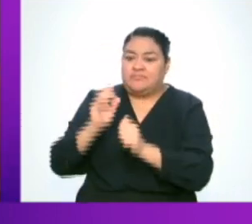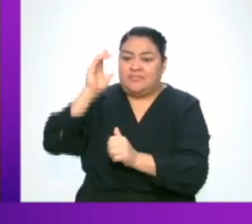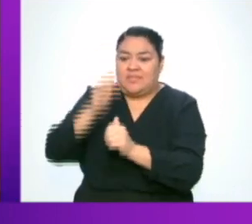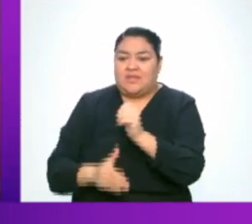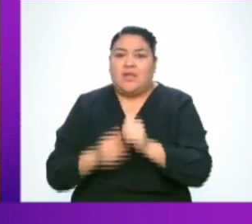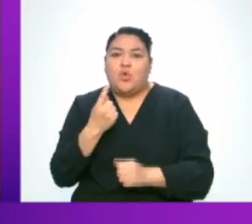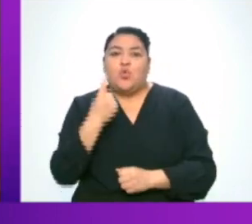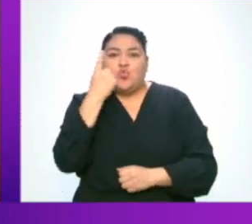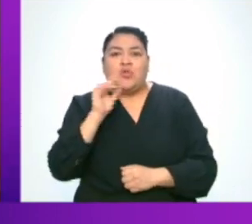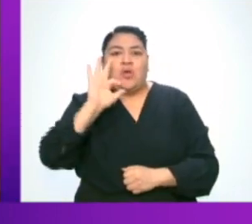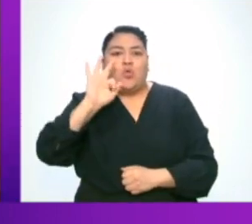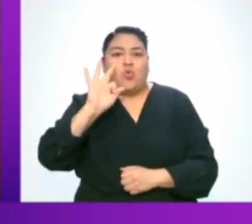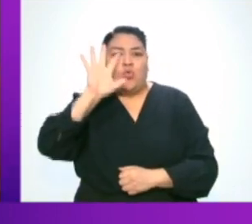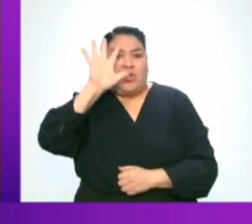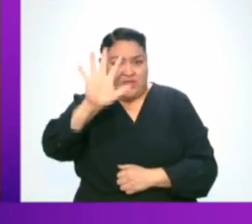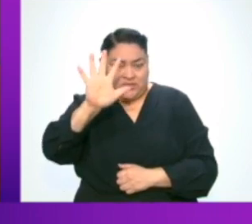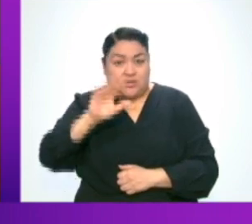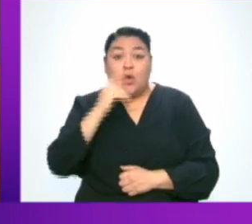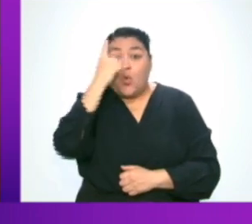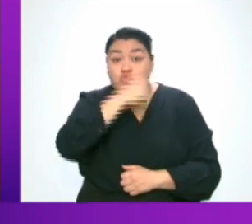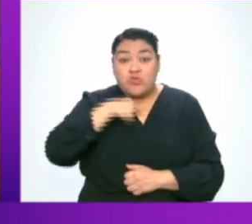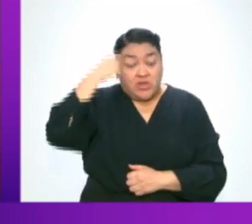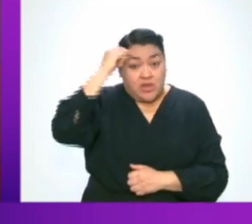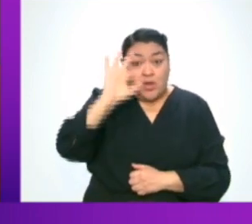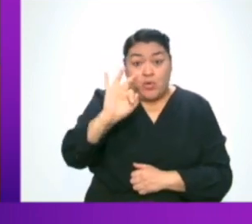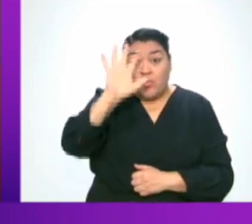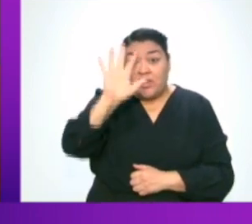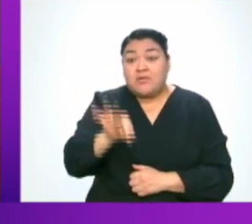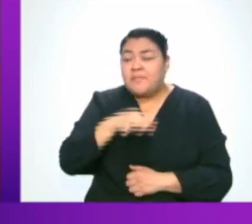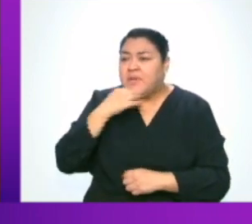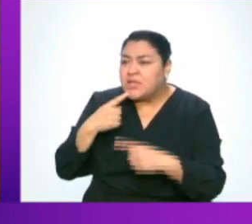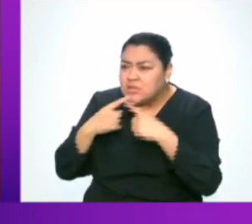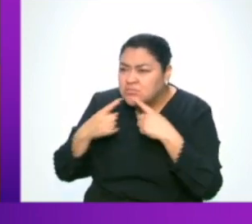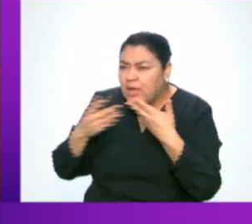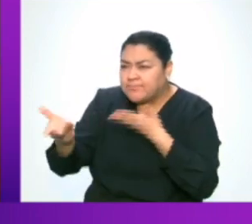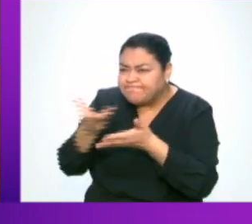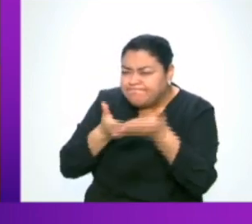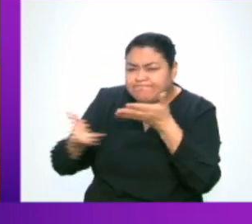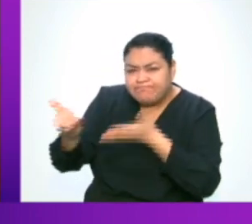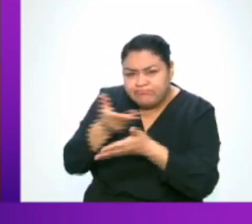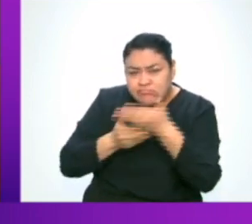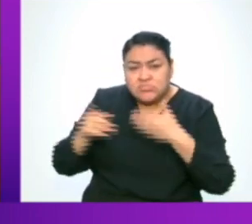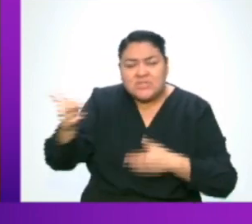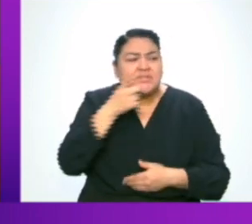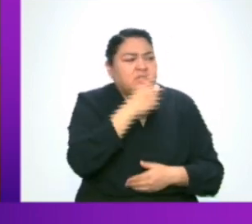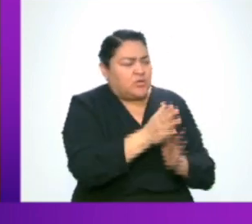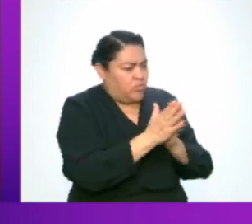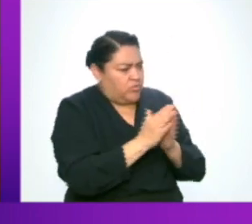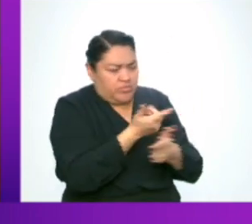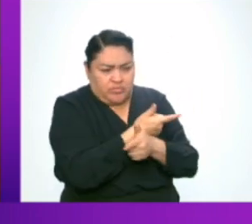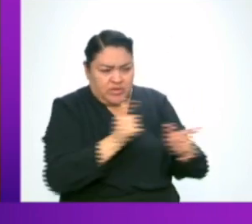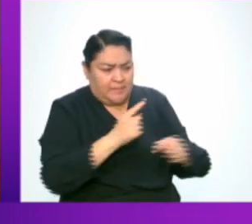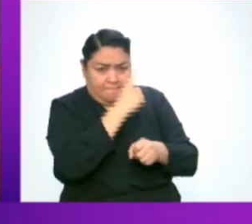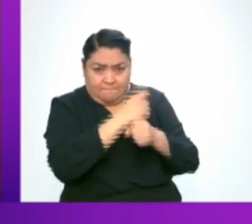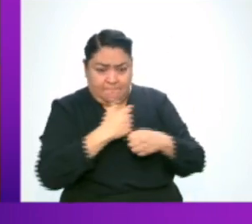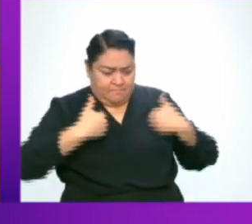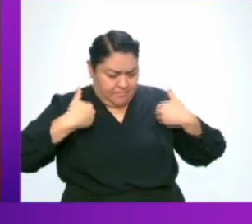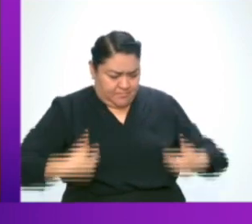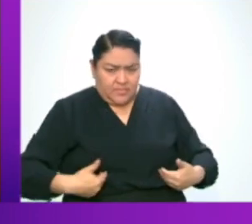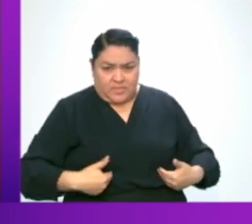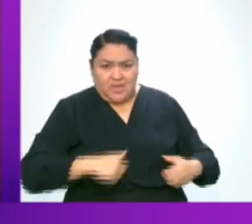la 1:45 fue 1 hora con 45 minutos la que nos ofreció nos pidió que habláramos primero nosotros